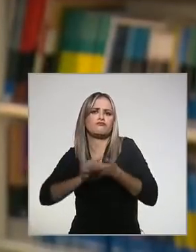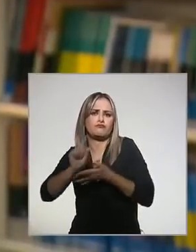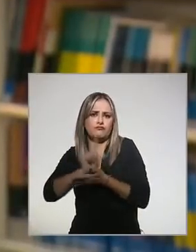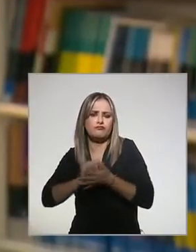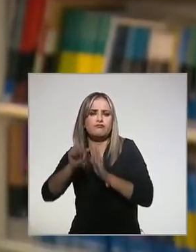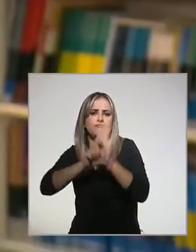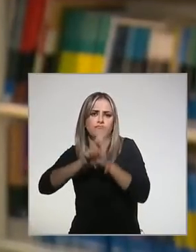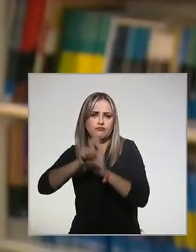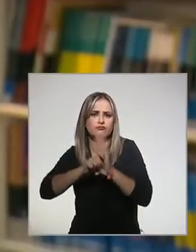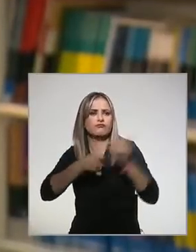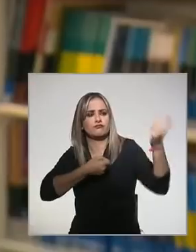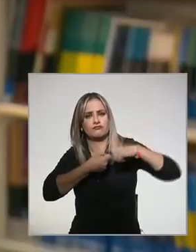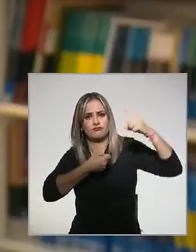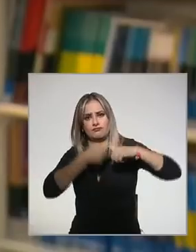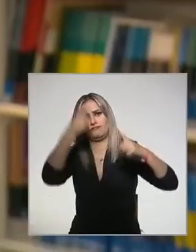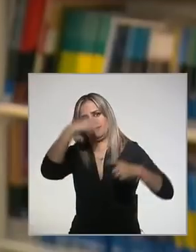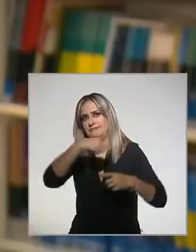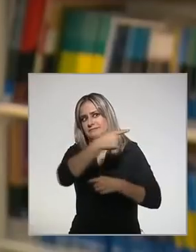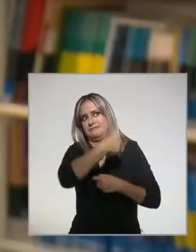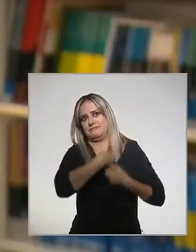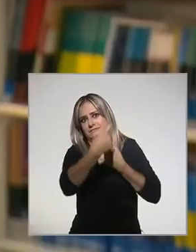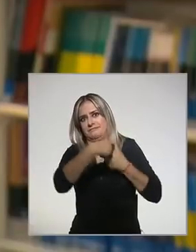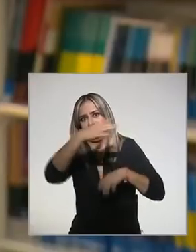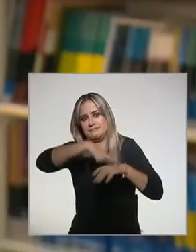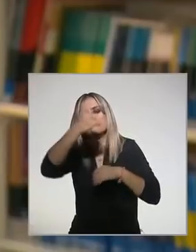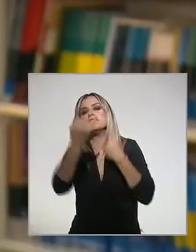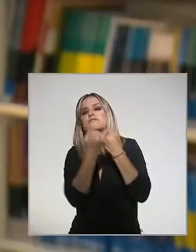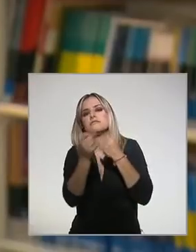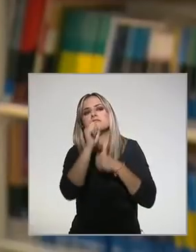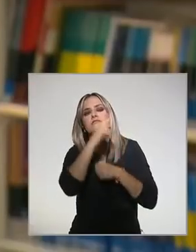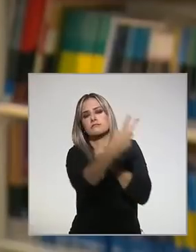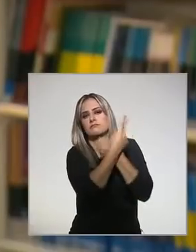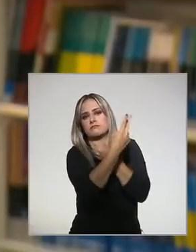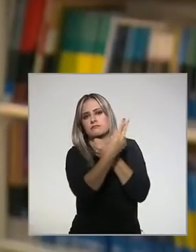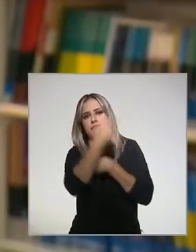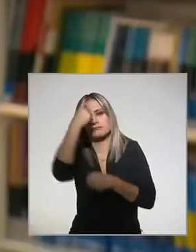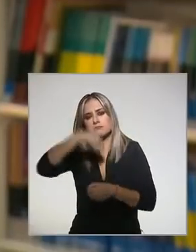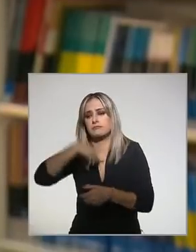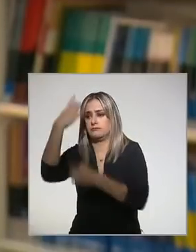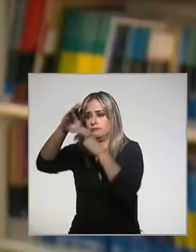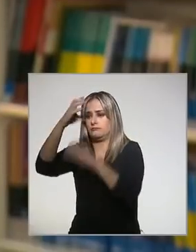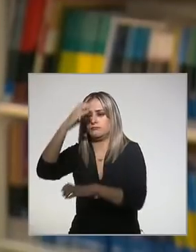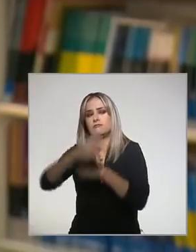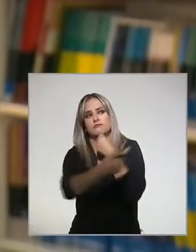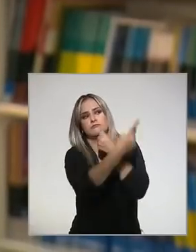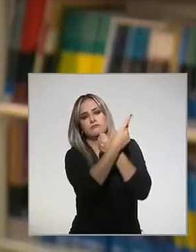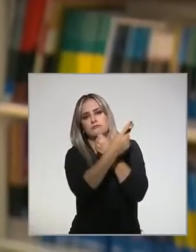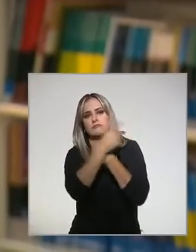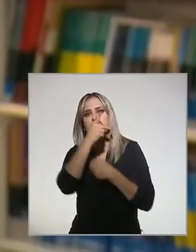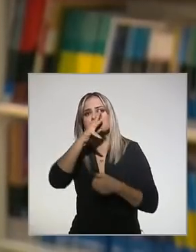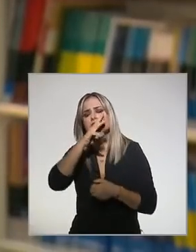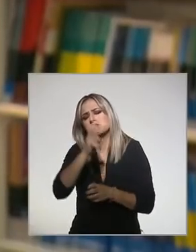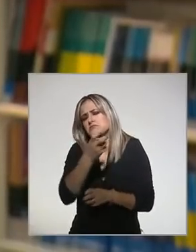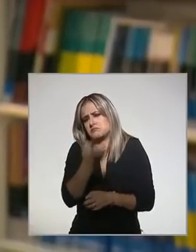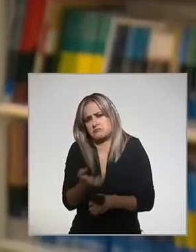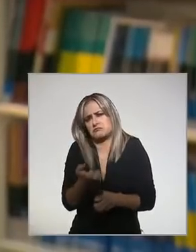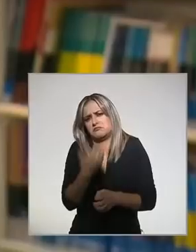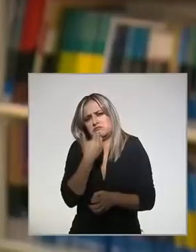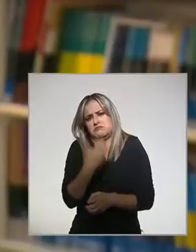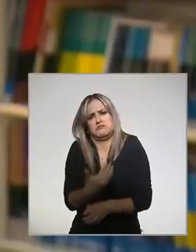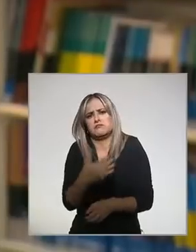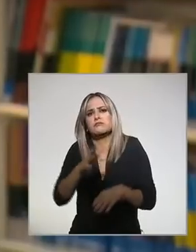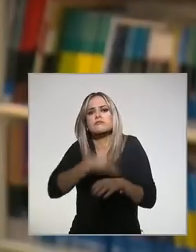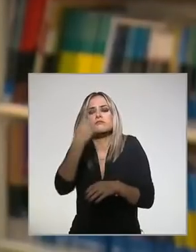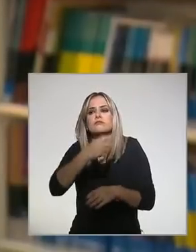que tenga seguidores y otra para tenerme vigilada y ver lo que subo. Es una buena avenida porque ya no sabes quién te